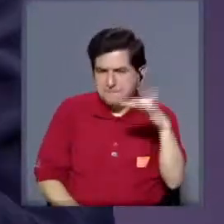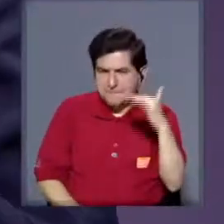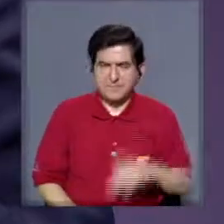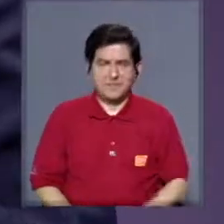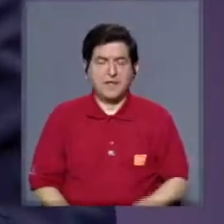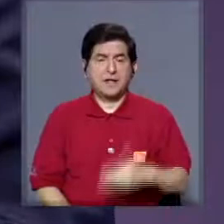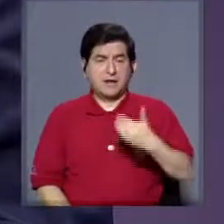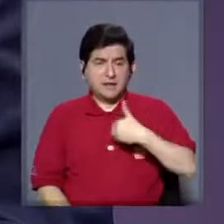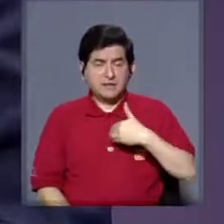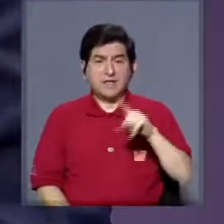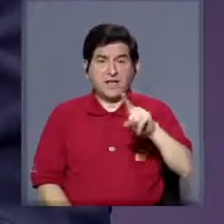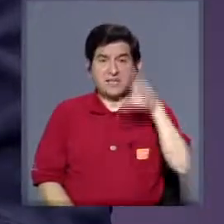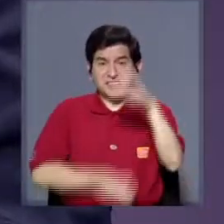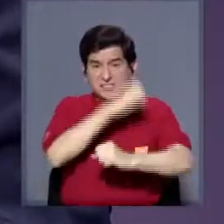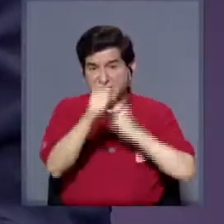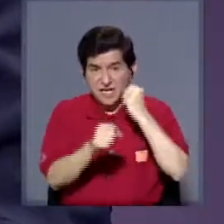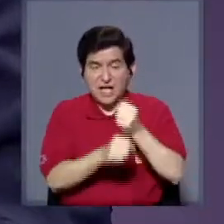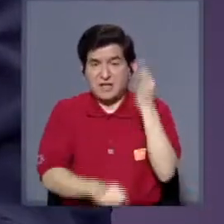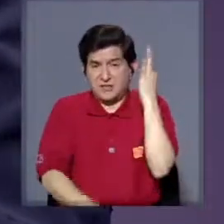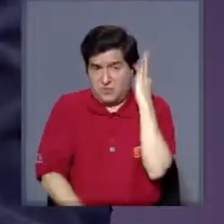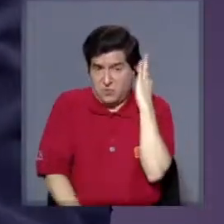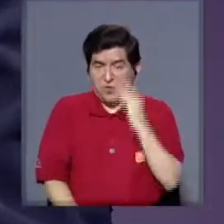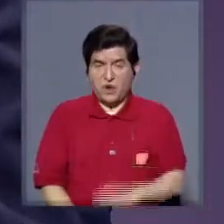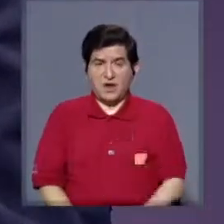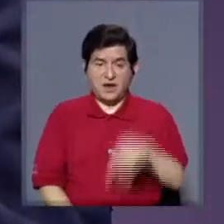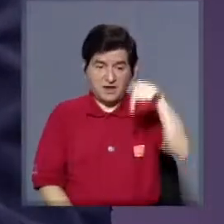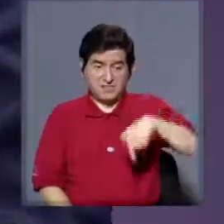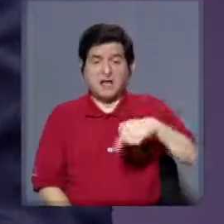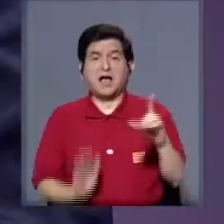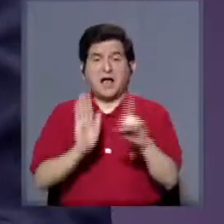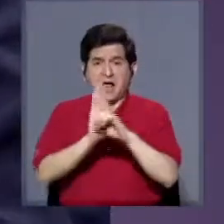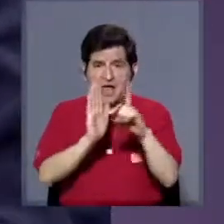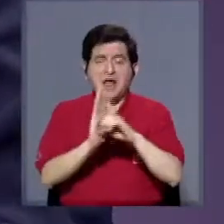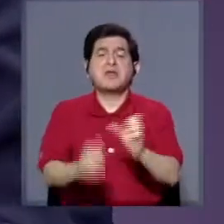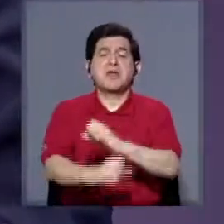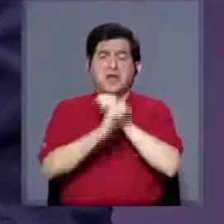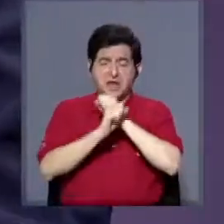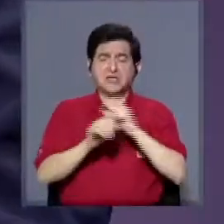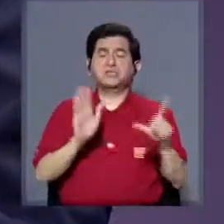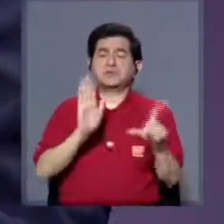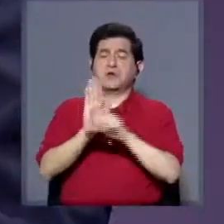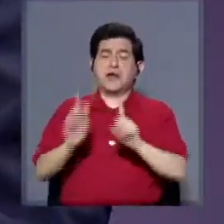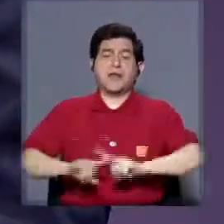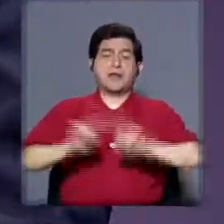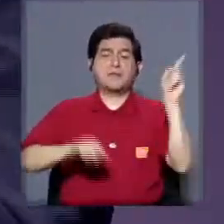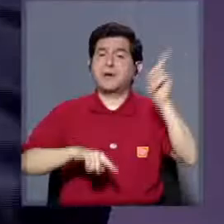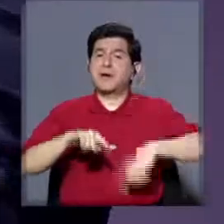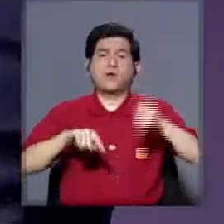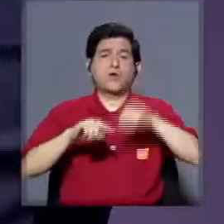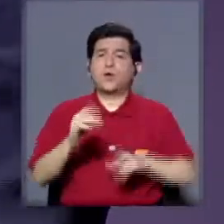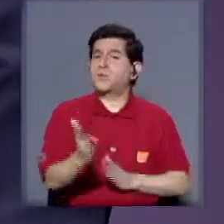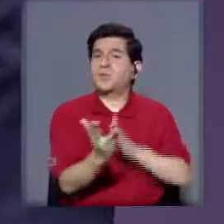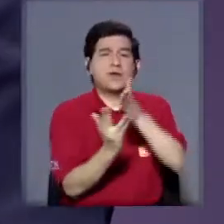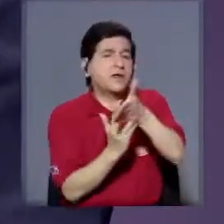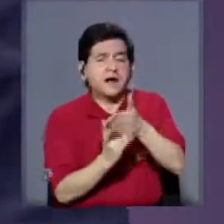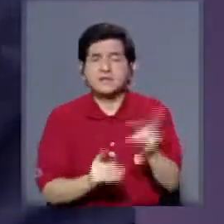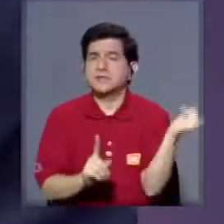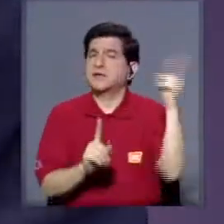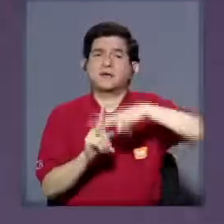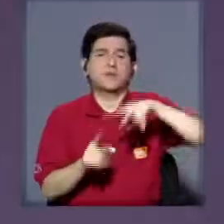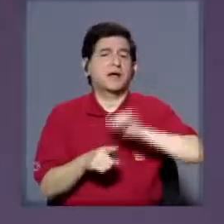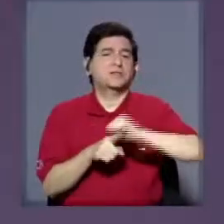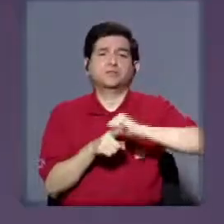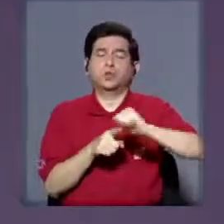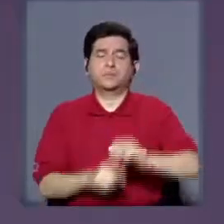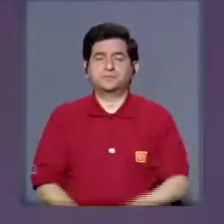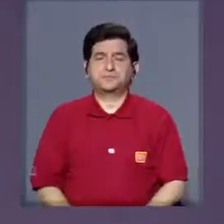lo cual tenemos 100 años en donde las mujeres tenemos ese derecho garantizado por ley pero no podemos acceder en la práctica